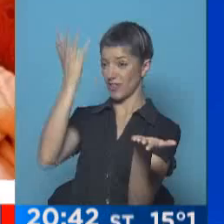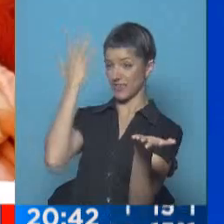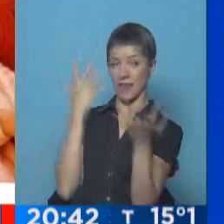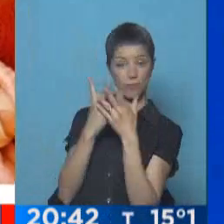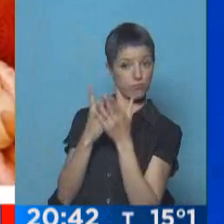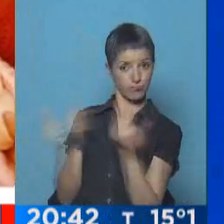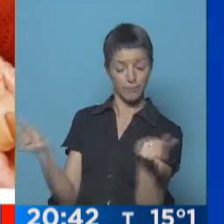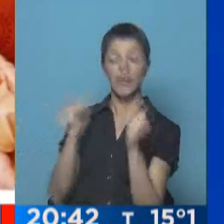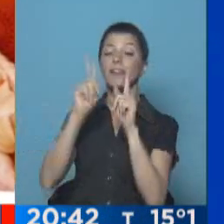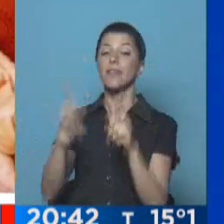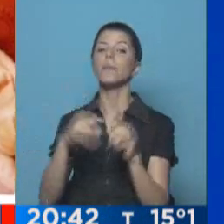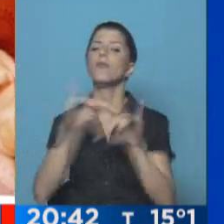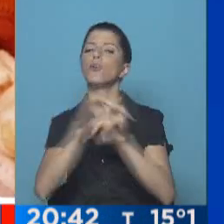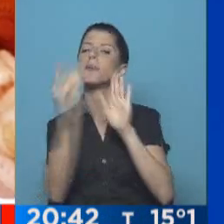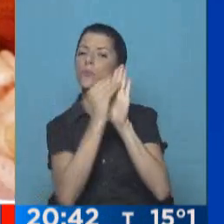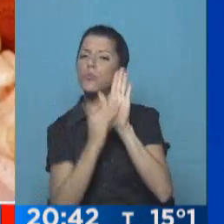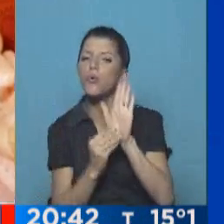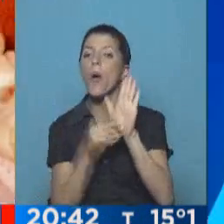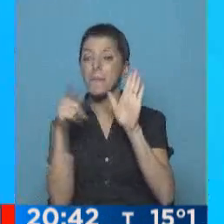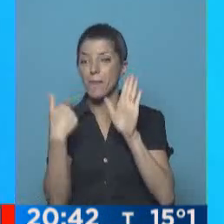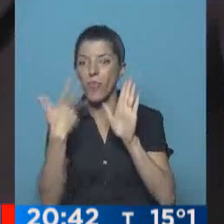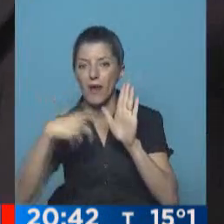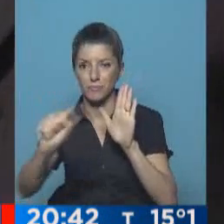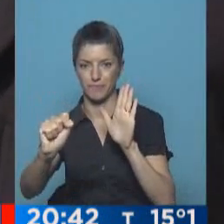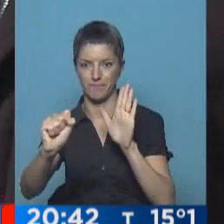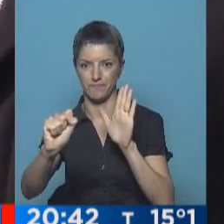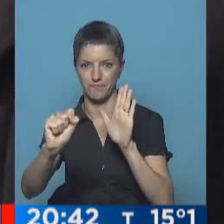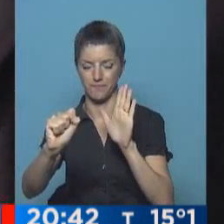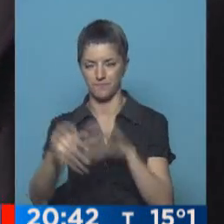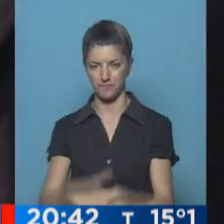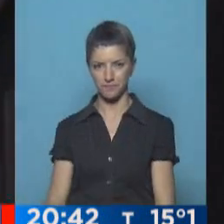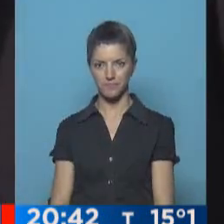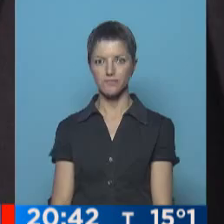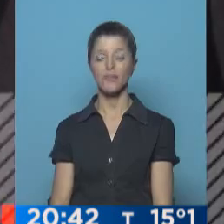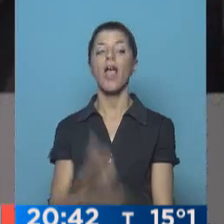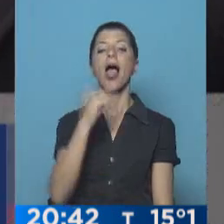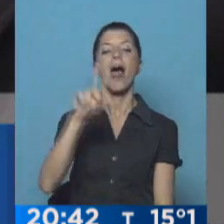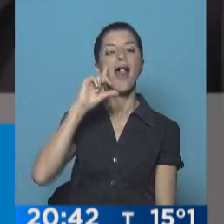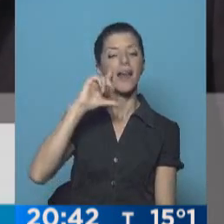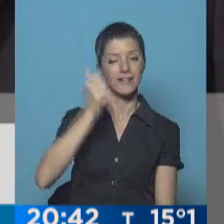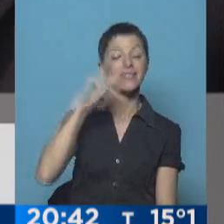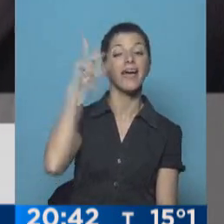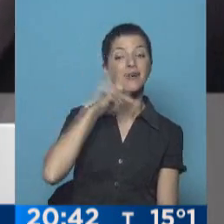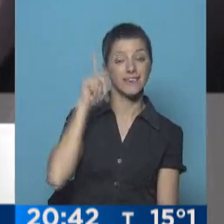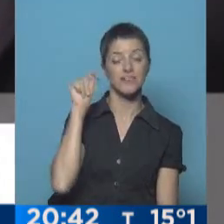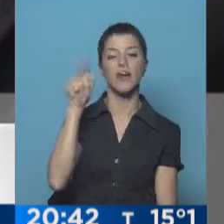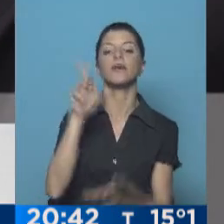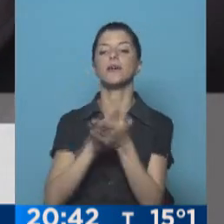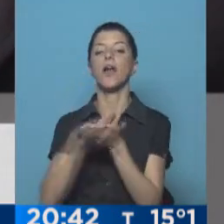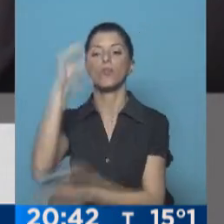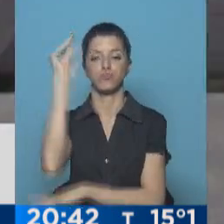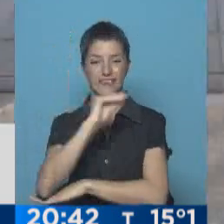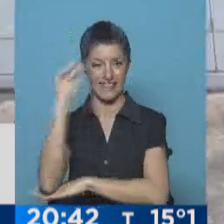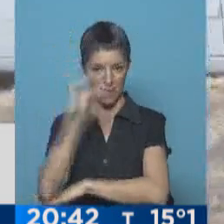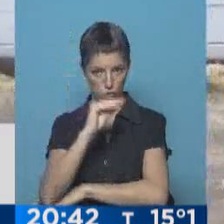datos para que la gente pueda ayudar a encontrarla. Alicia Kirchner y el potencial de Santa Cruz.